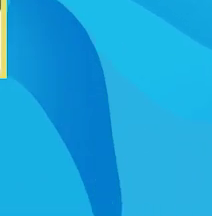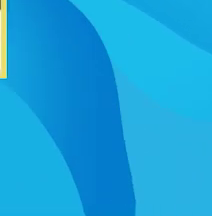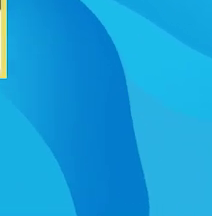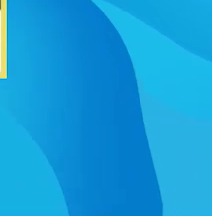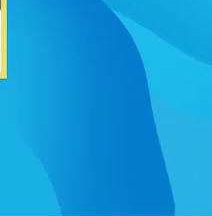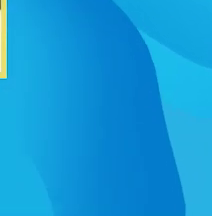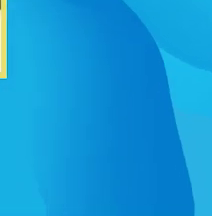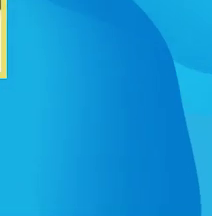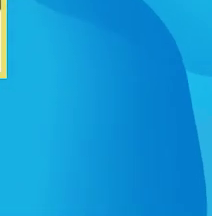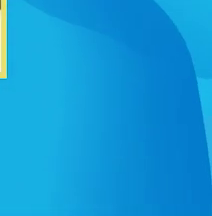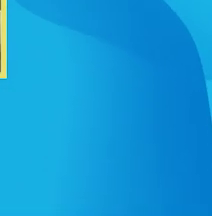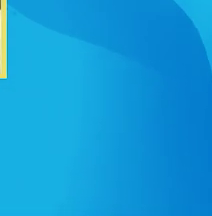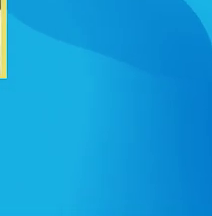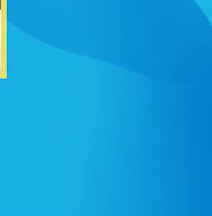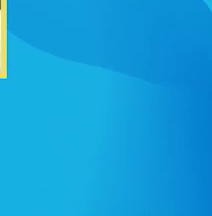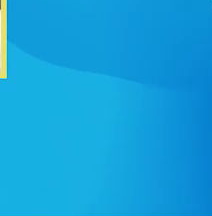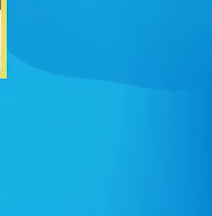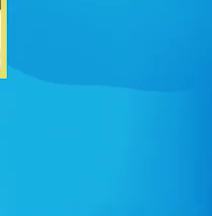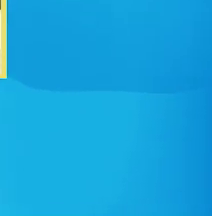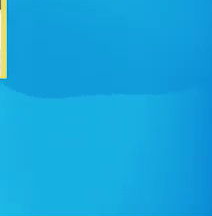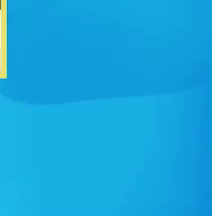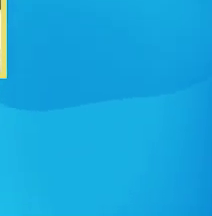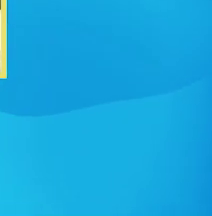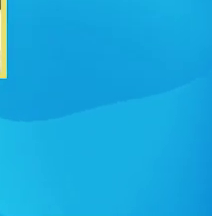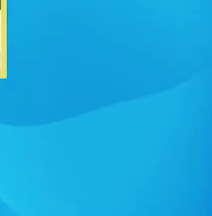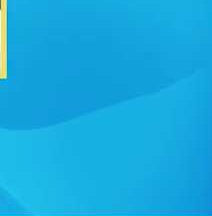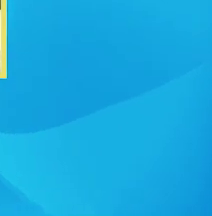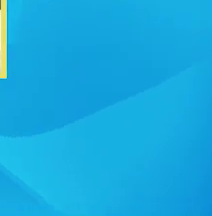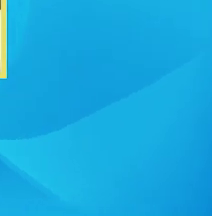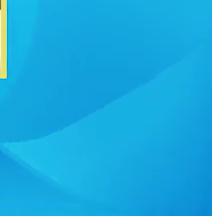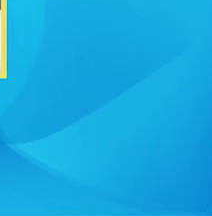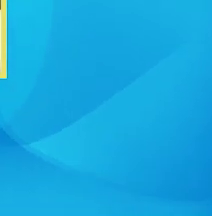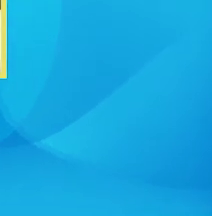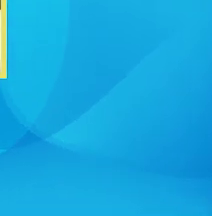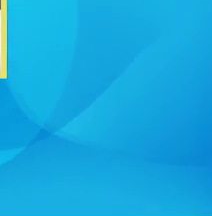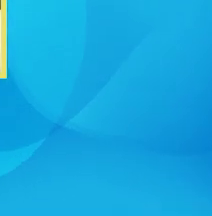Aquí queremos que nadie nos escuche.